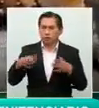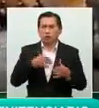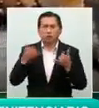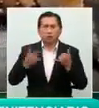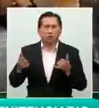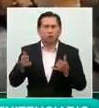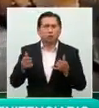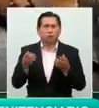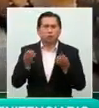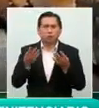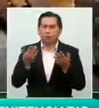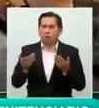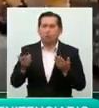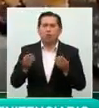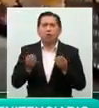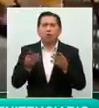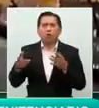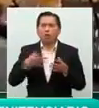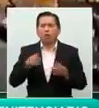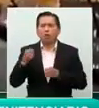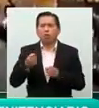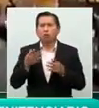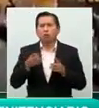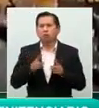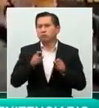hoy. ¿Cuántas están ahí protestando?